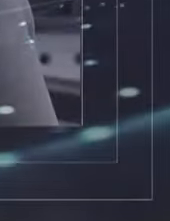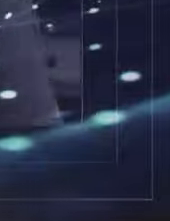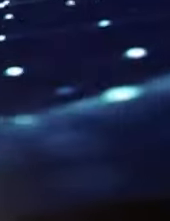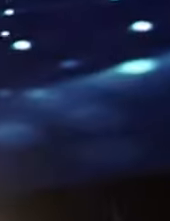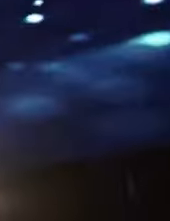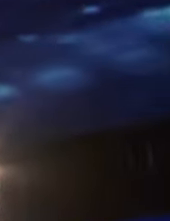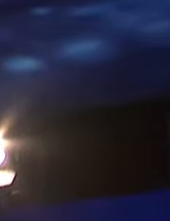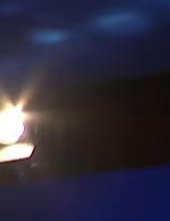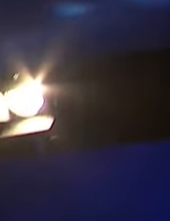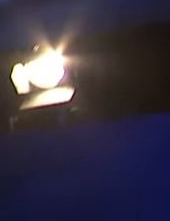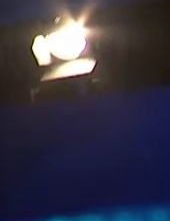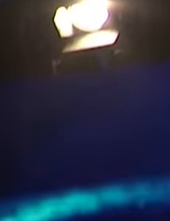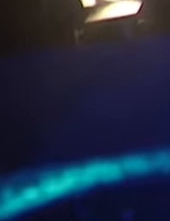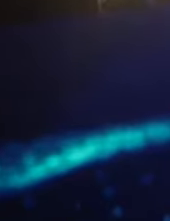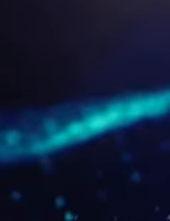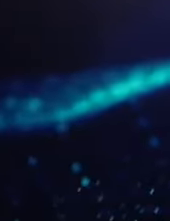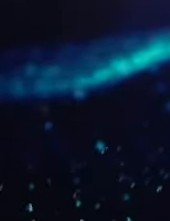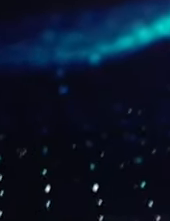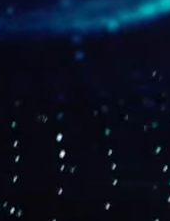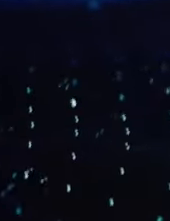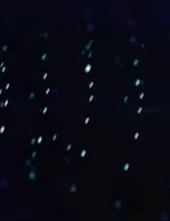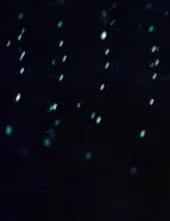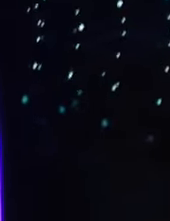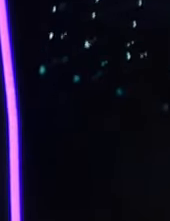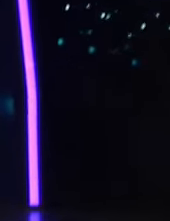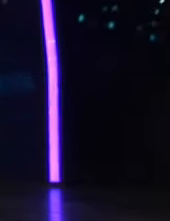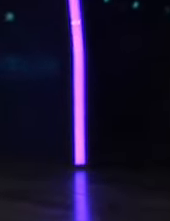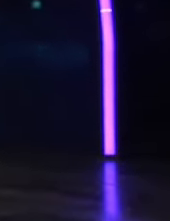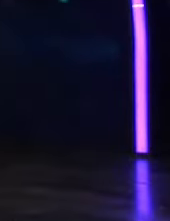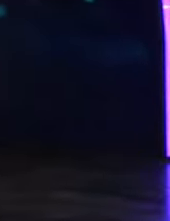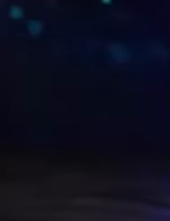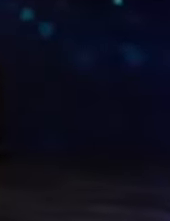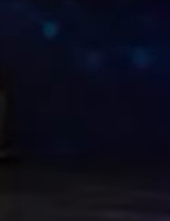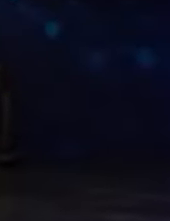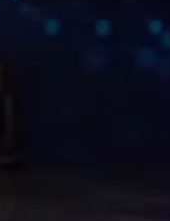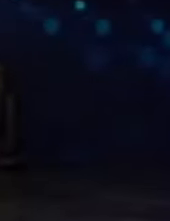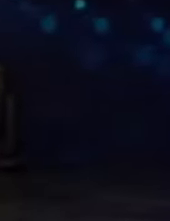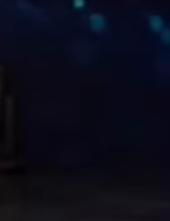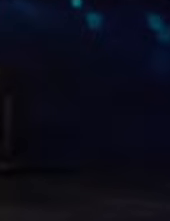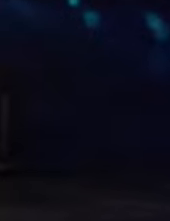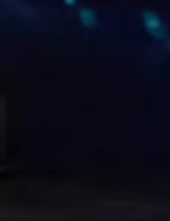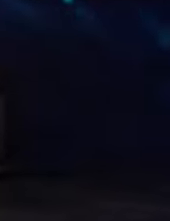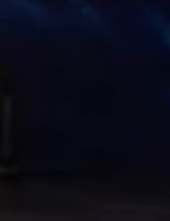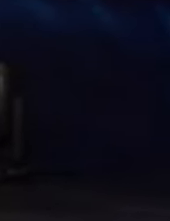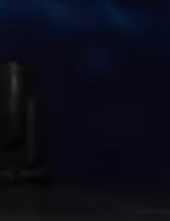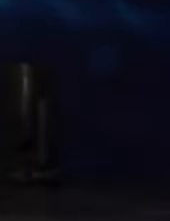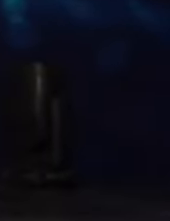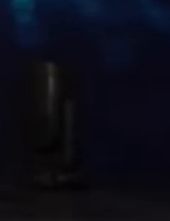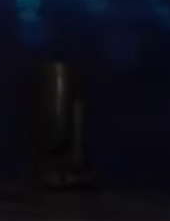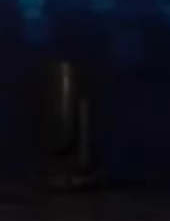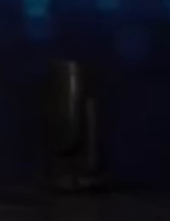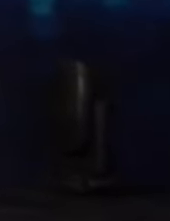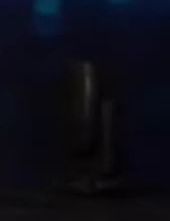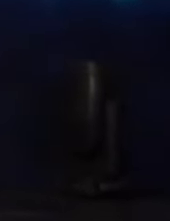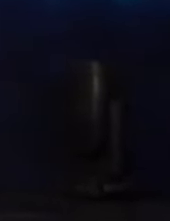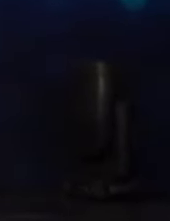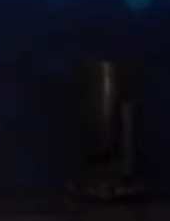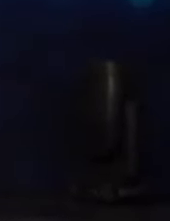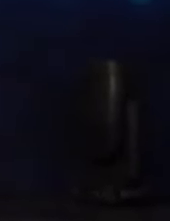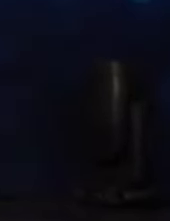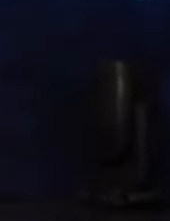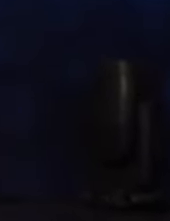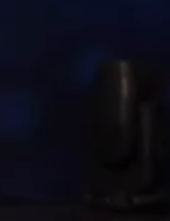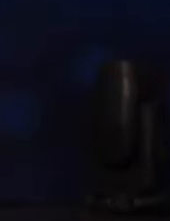bienvenida Hola hola muy buenas tardes a todos y todas Cómo están hoy día bien